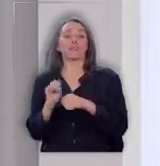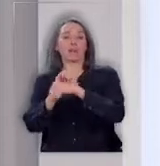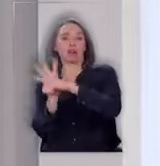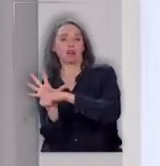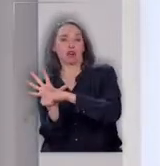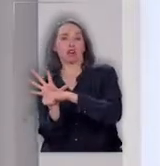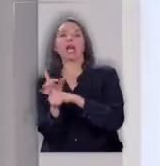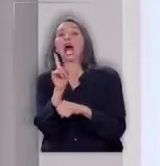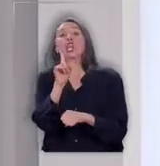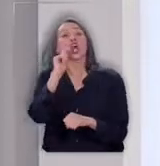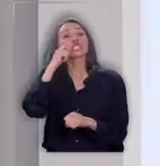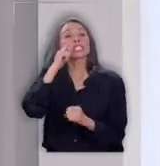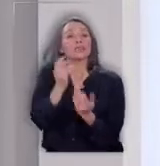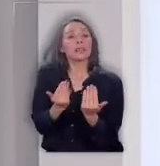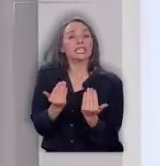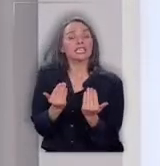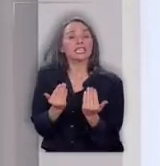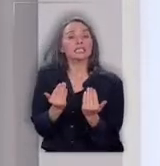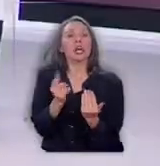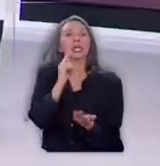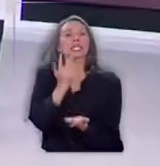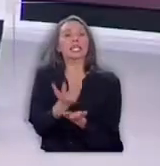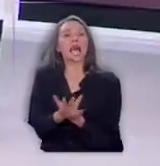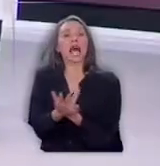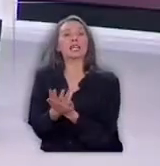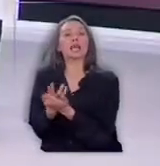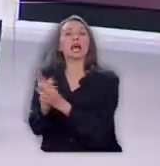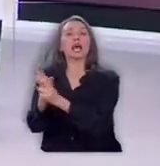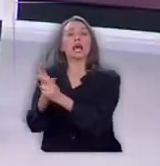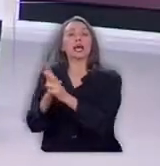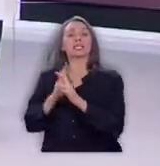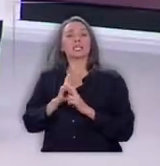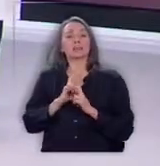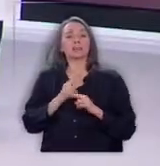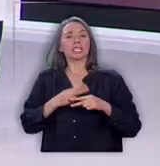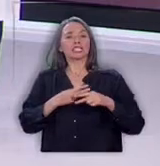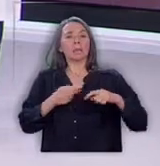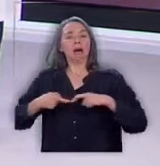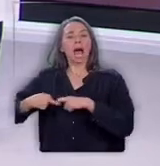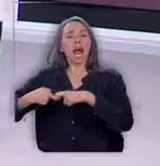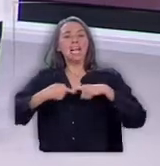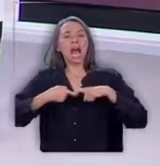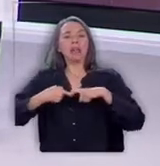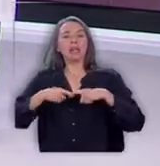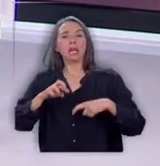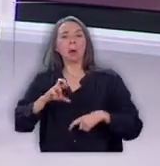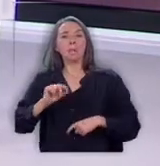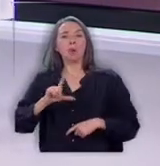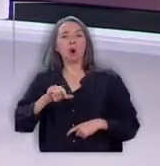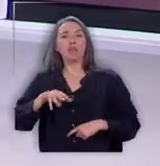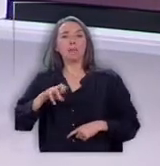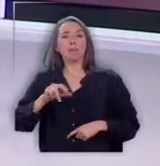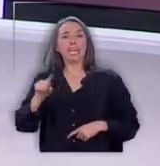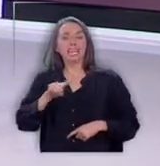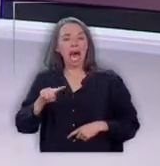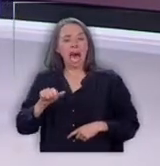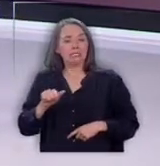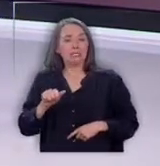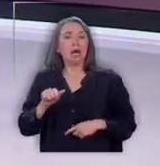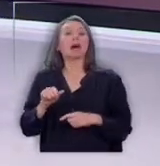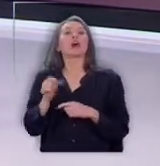es necesario El contar con una reacción de cadena de polimerasa como único criterio para